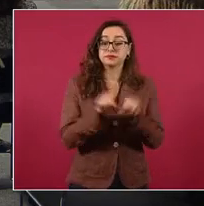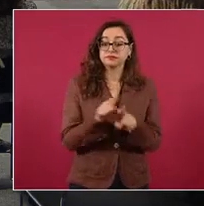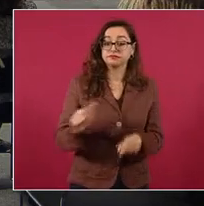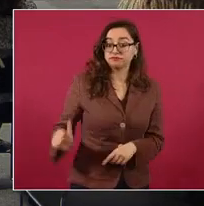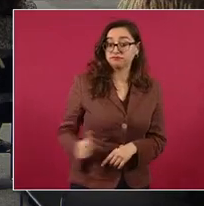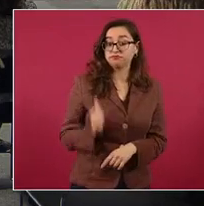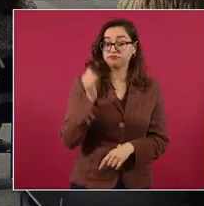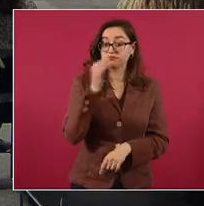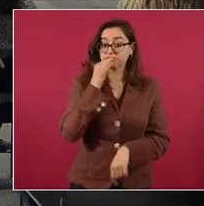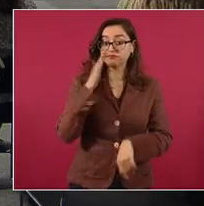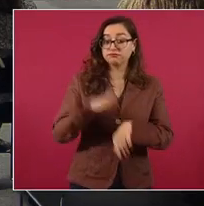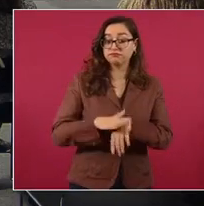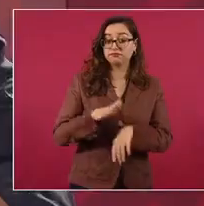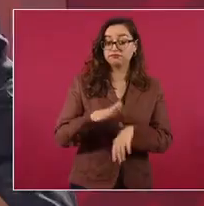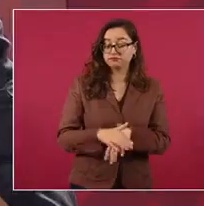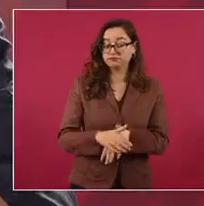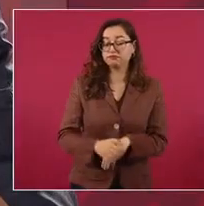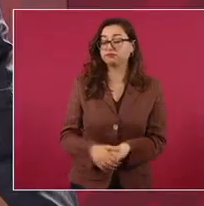Ayotzinapa